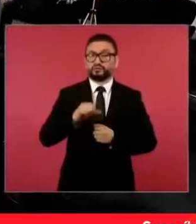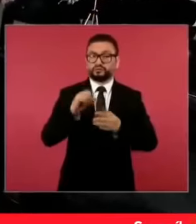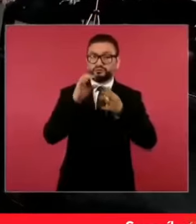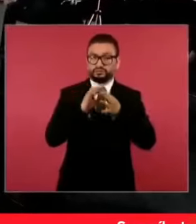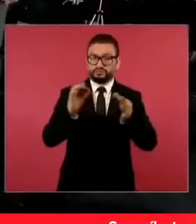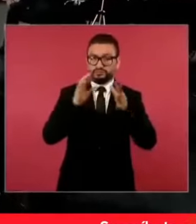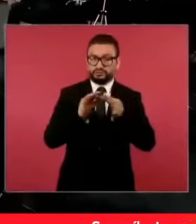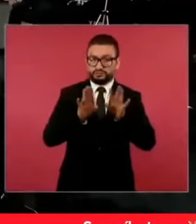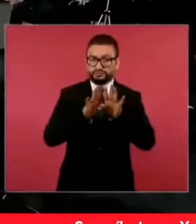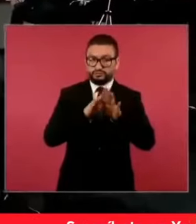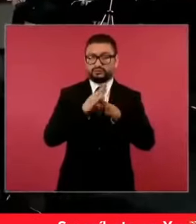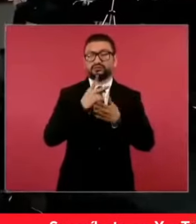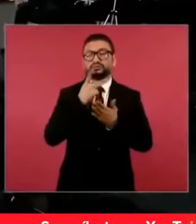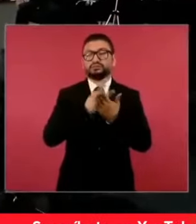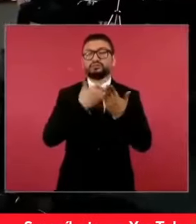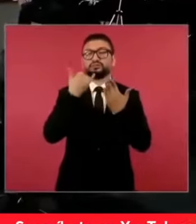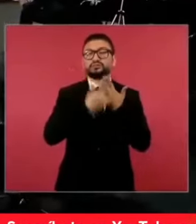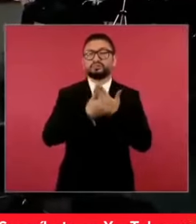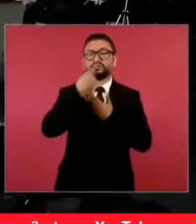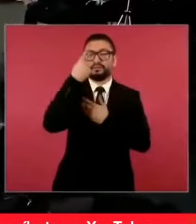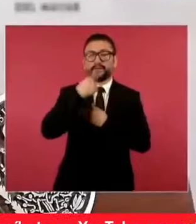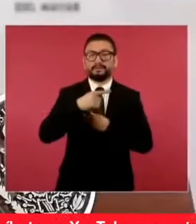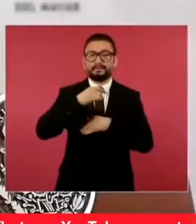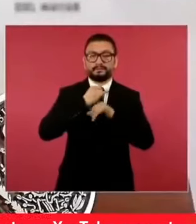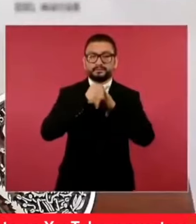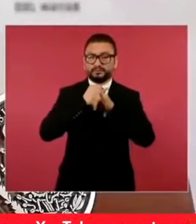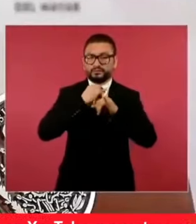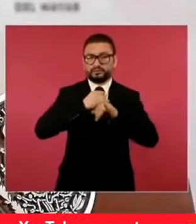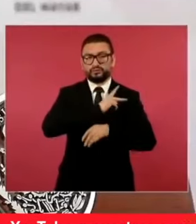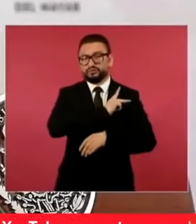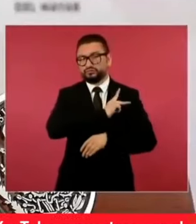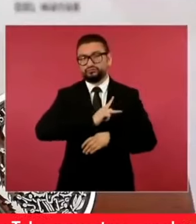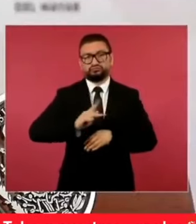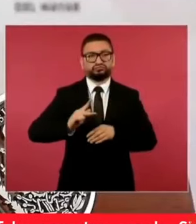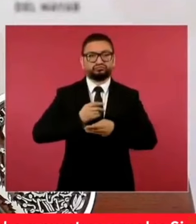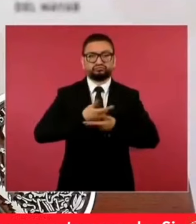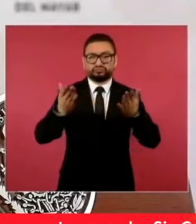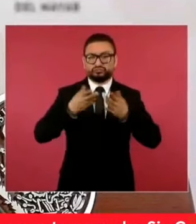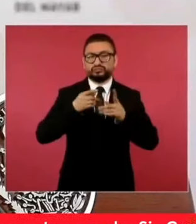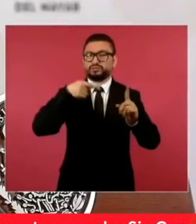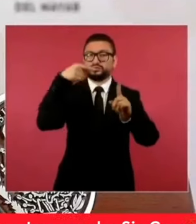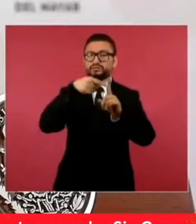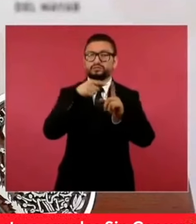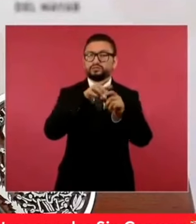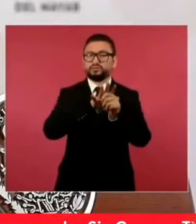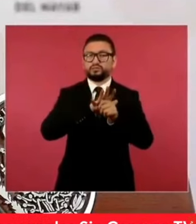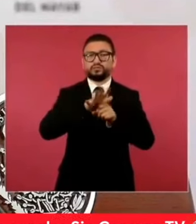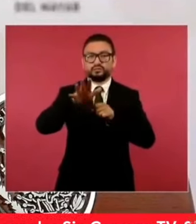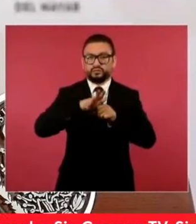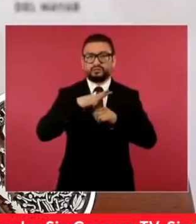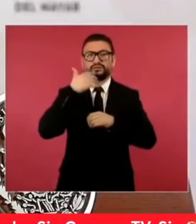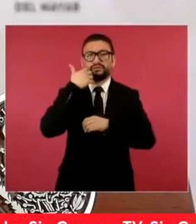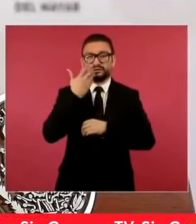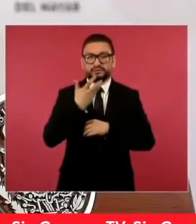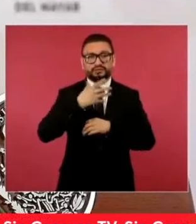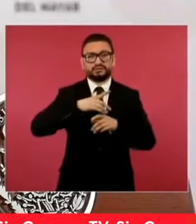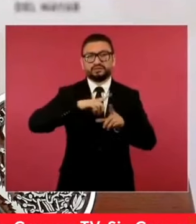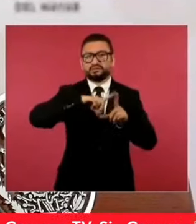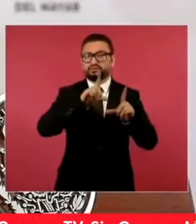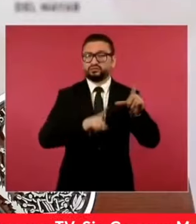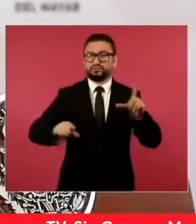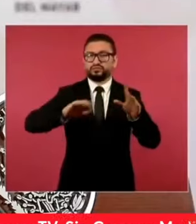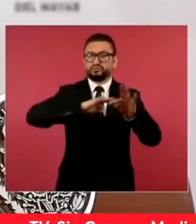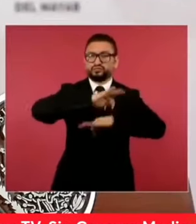proyecto estratégico de Internet para todos. Esta tarea prioritaria tiene la finalidad de conectar a toda la población del